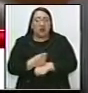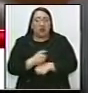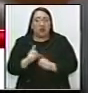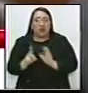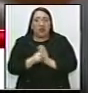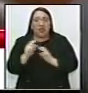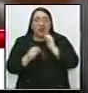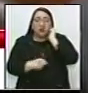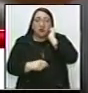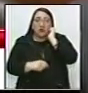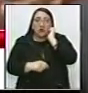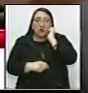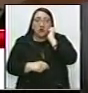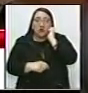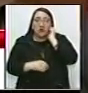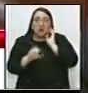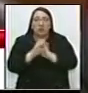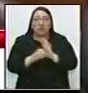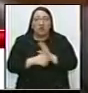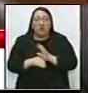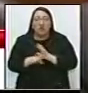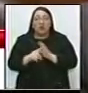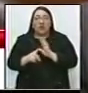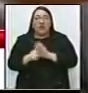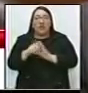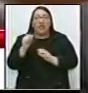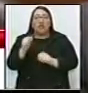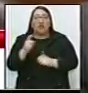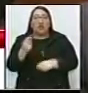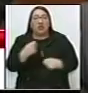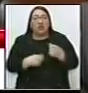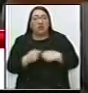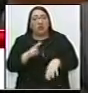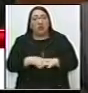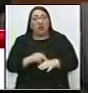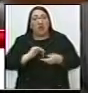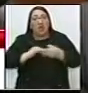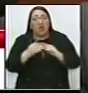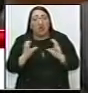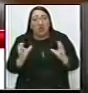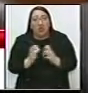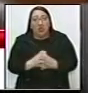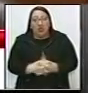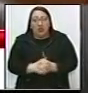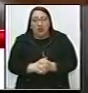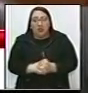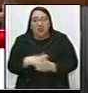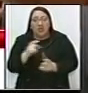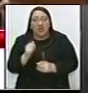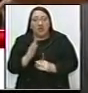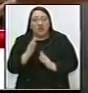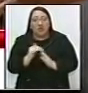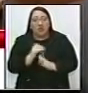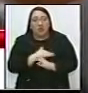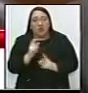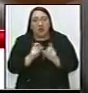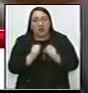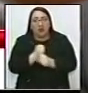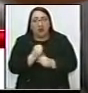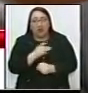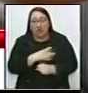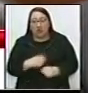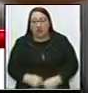derecho constitucional básico, que es el derecho a la negociación colectiva por parte de casi 1,5 millones de trabajadores del